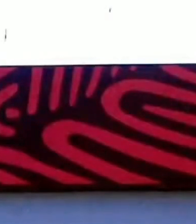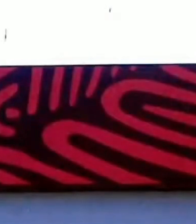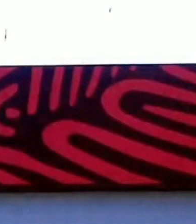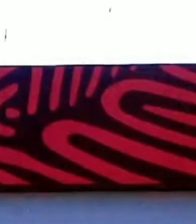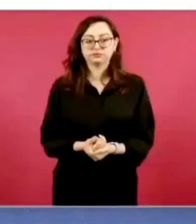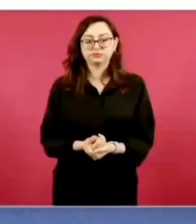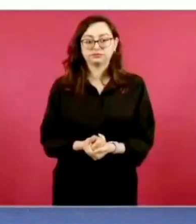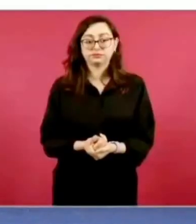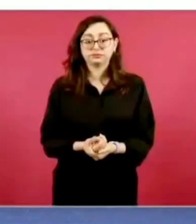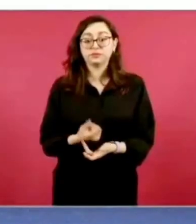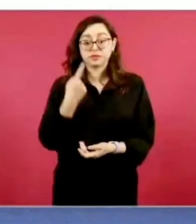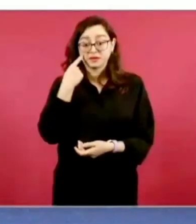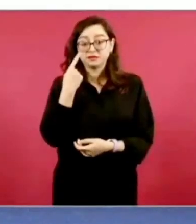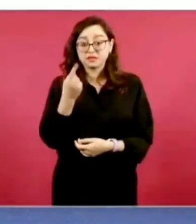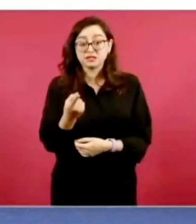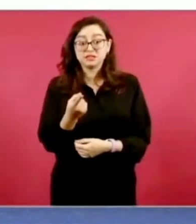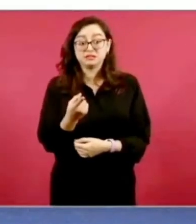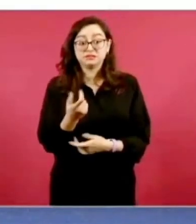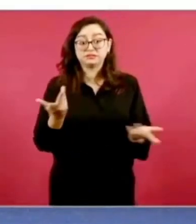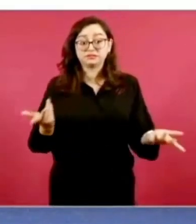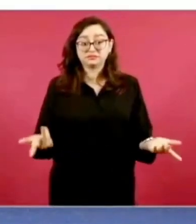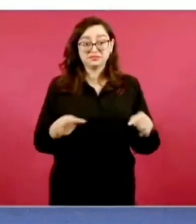de su poder de compra.